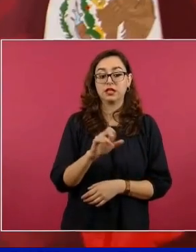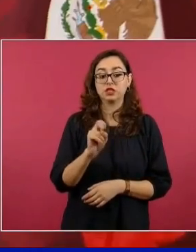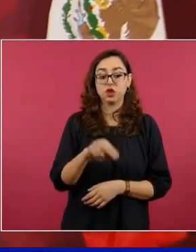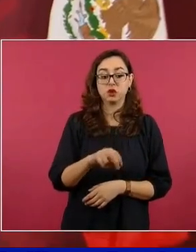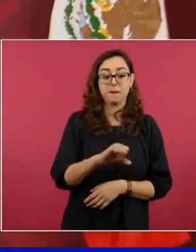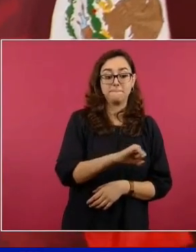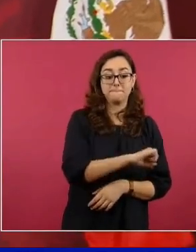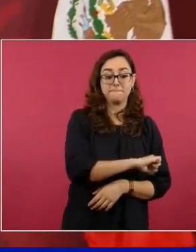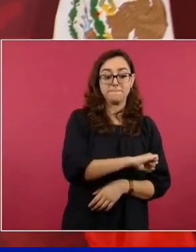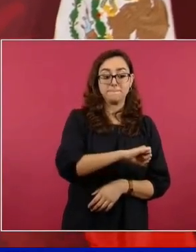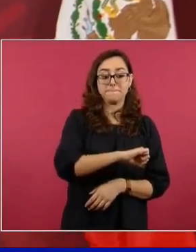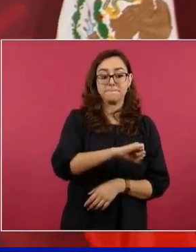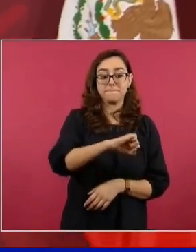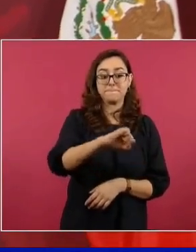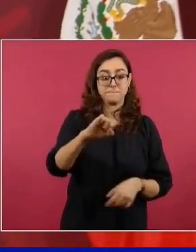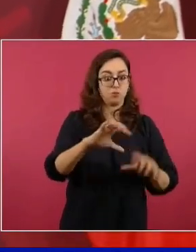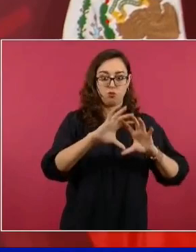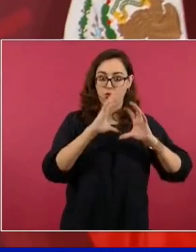que eso